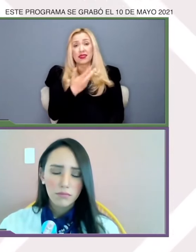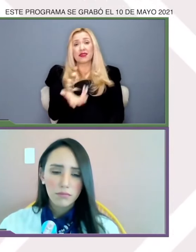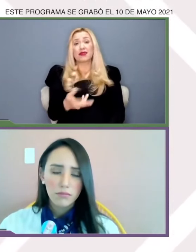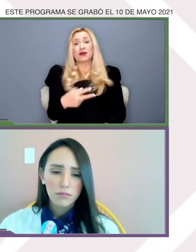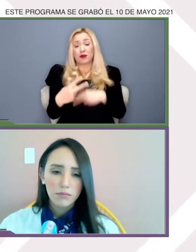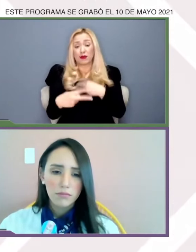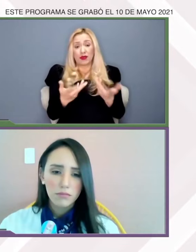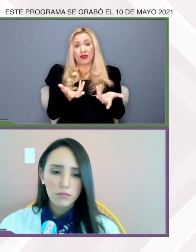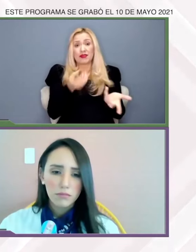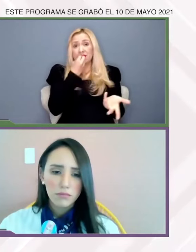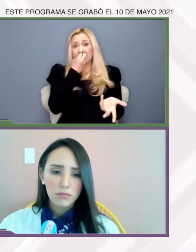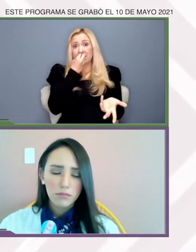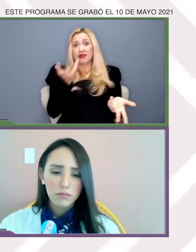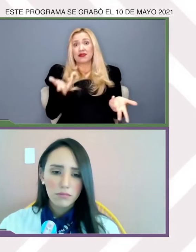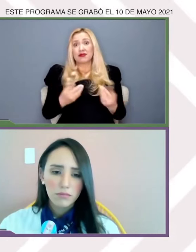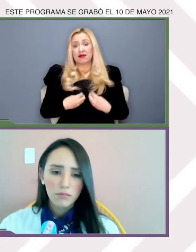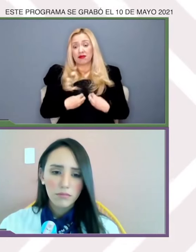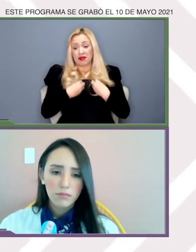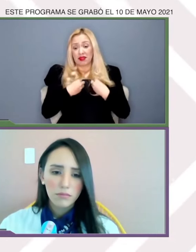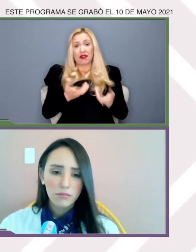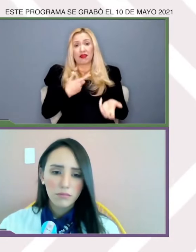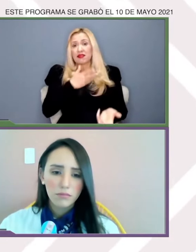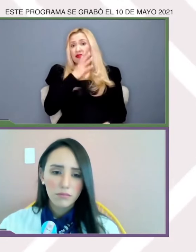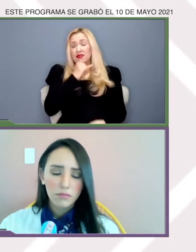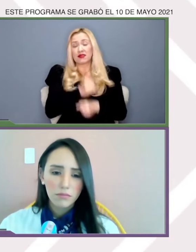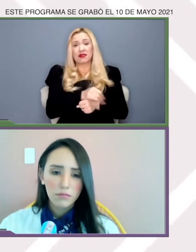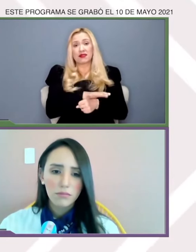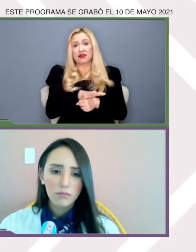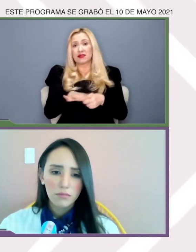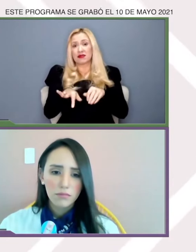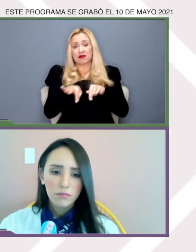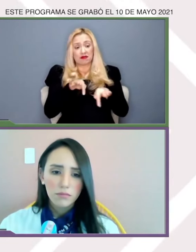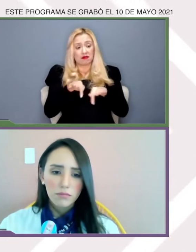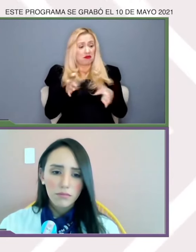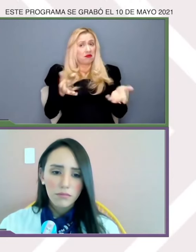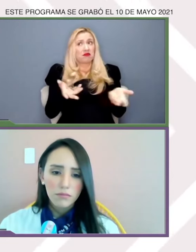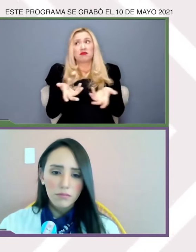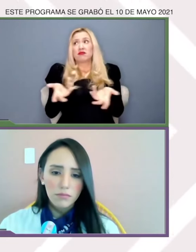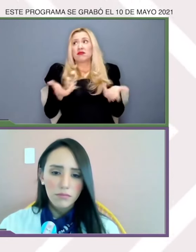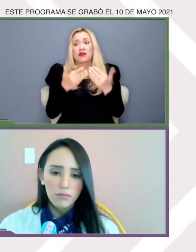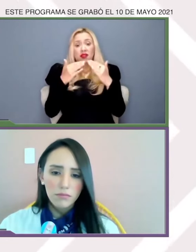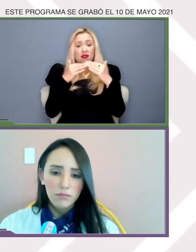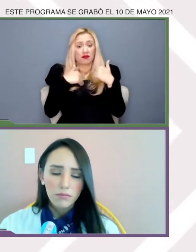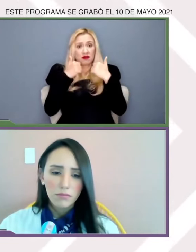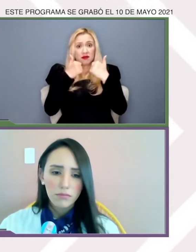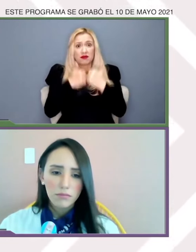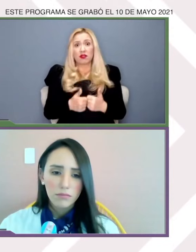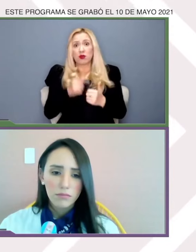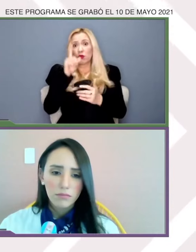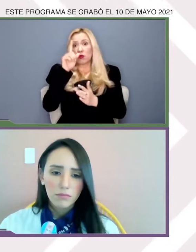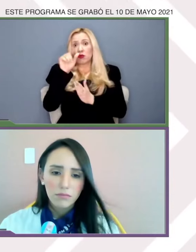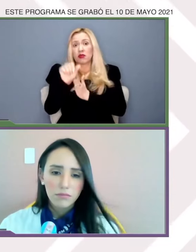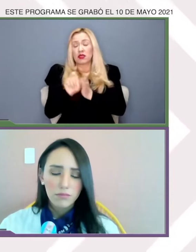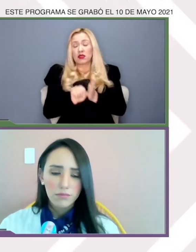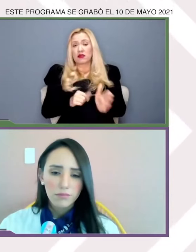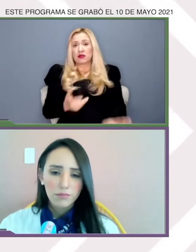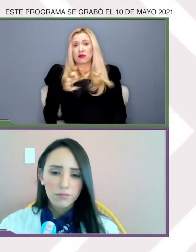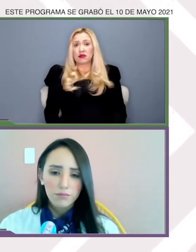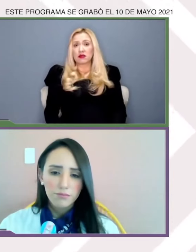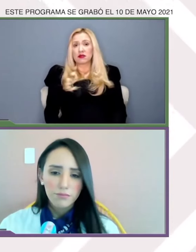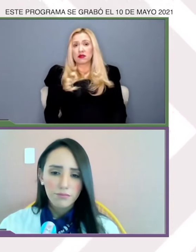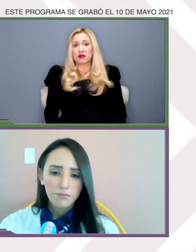hacer, no, no voy a poder seguir trabajando, y tengo que estar aquí prácticamente un mes